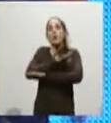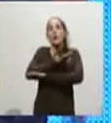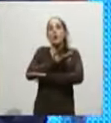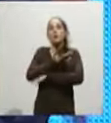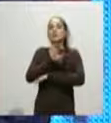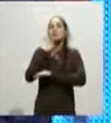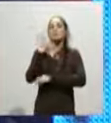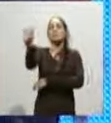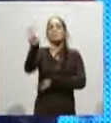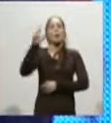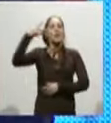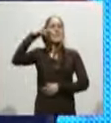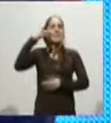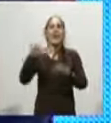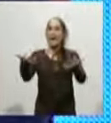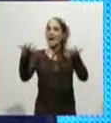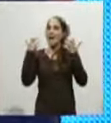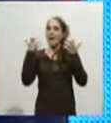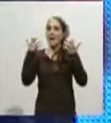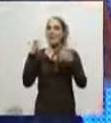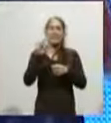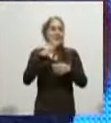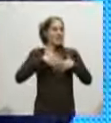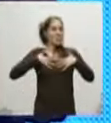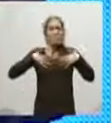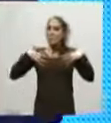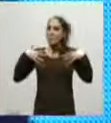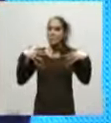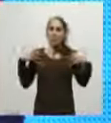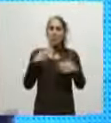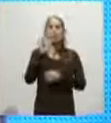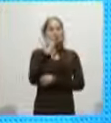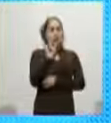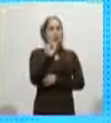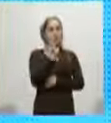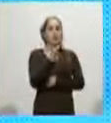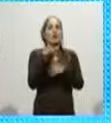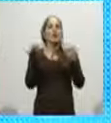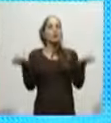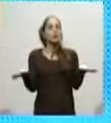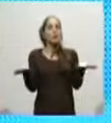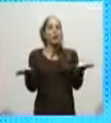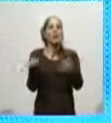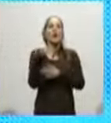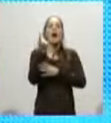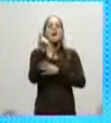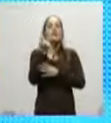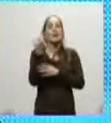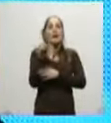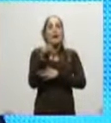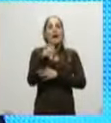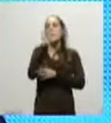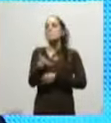drag ganador, al drag queen. Qué emoción. Sin duda alguna que sí. Y para ello, hace falta que tengamos unas personas que son